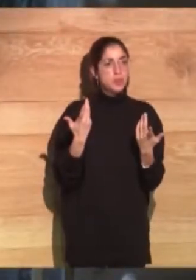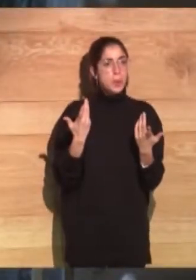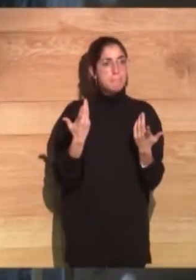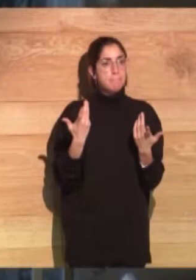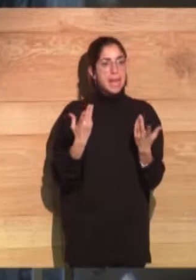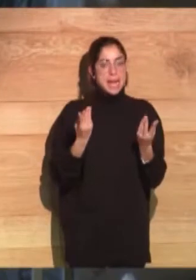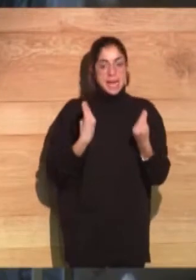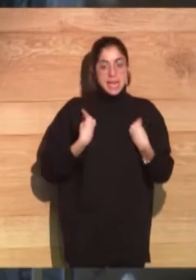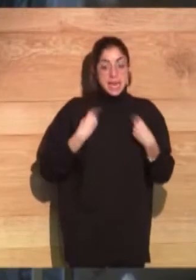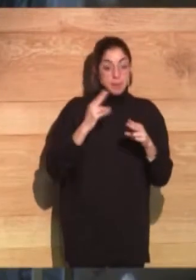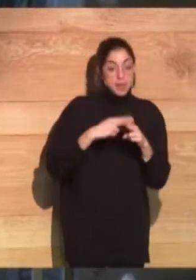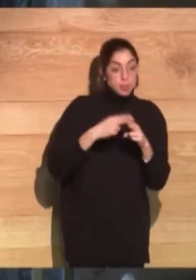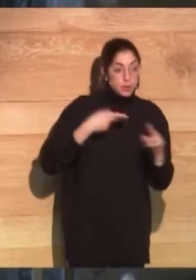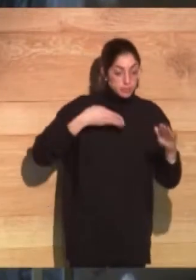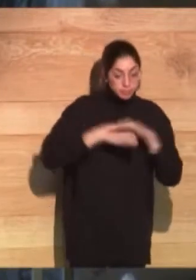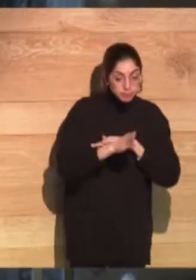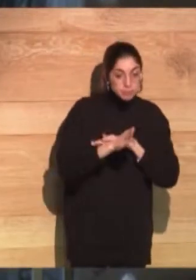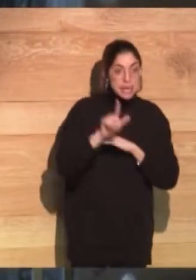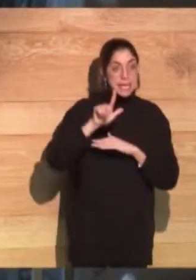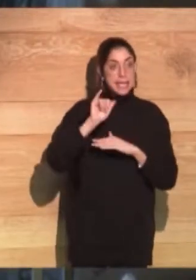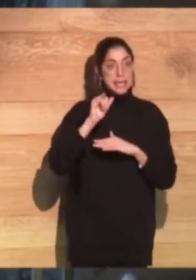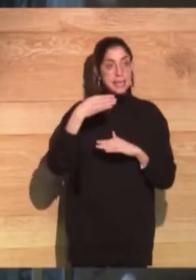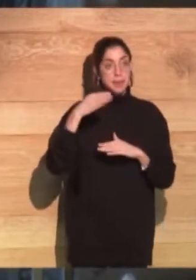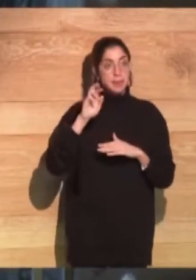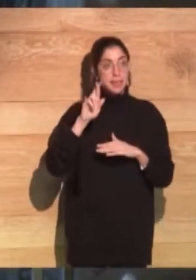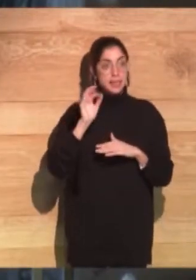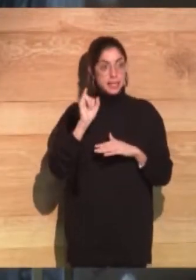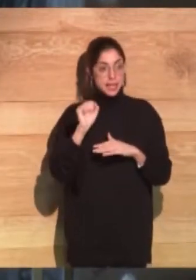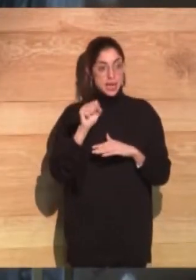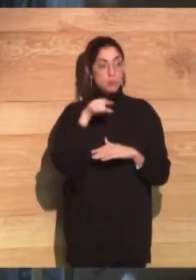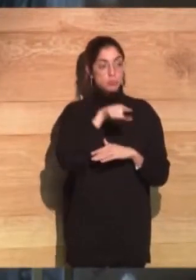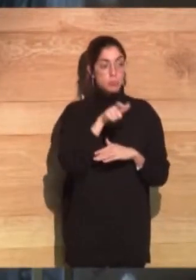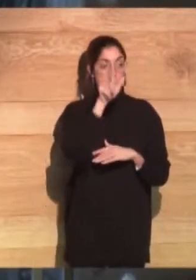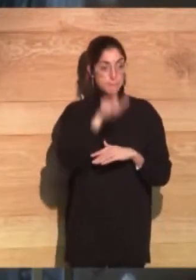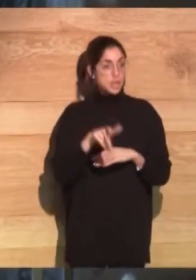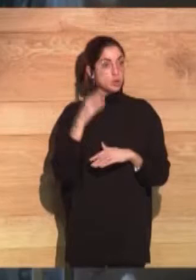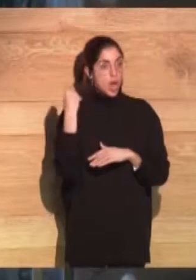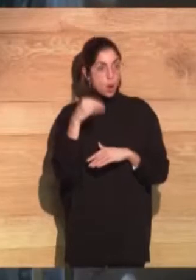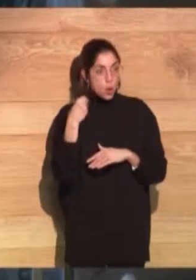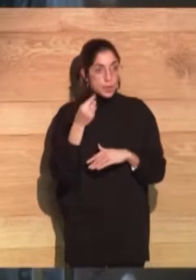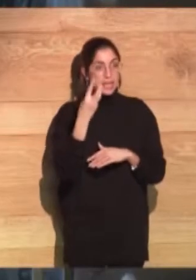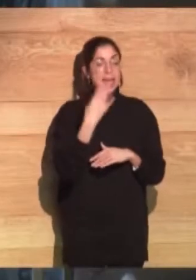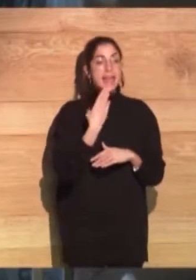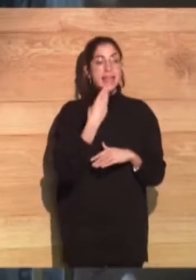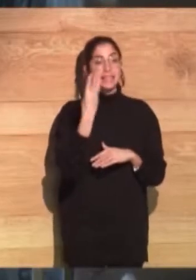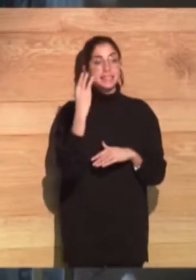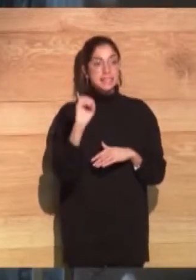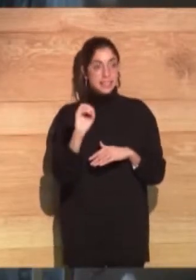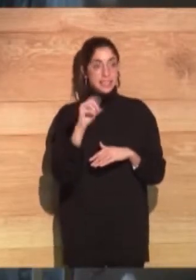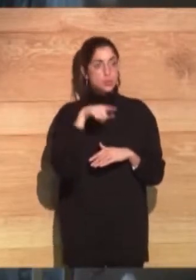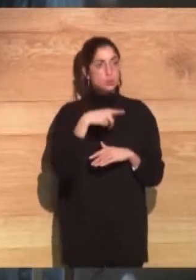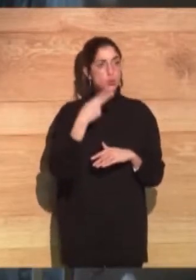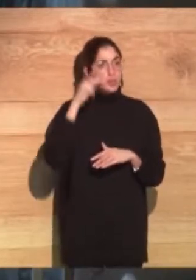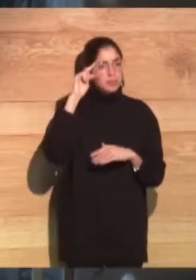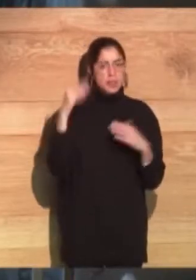la vida política en Liberia? Usted era una economista muy joven, 30 y pico años. ¿Qué referencias tenía? ¿Cómo fue